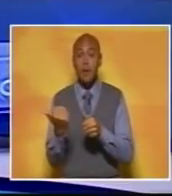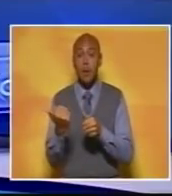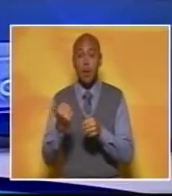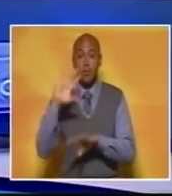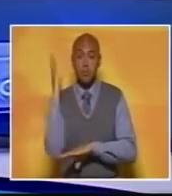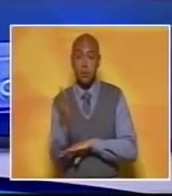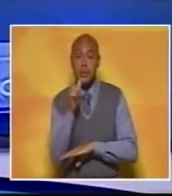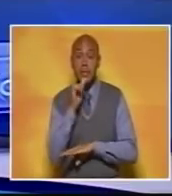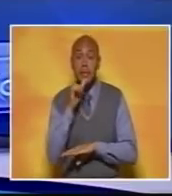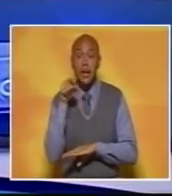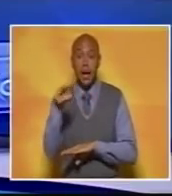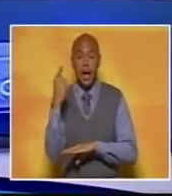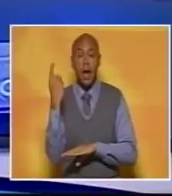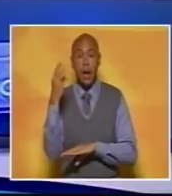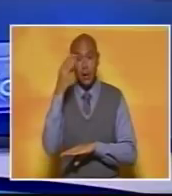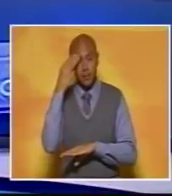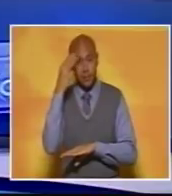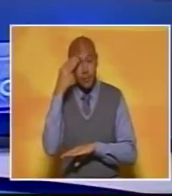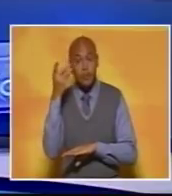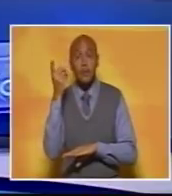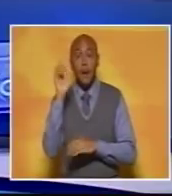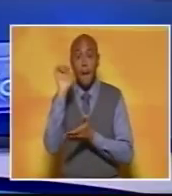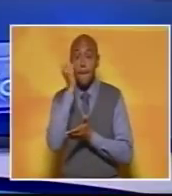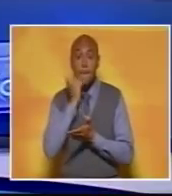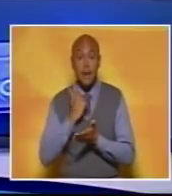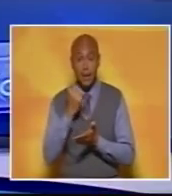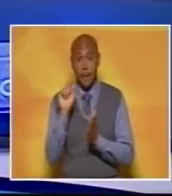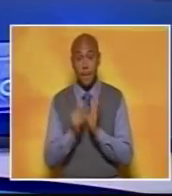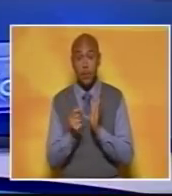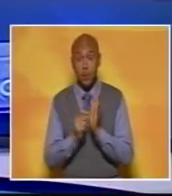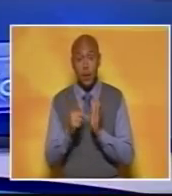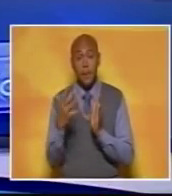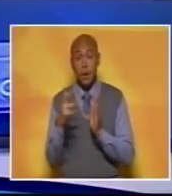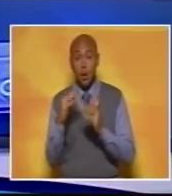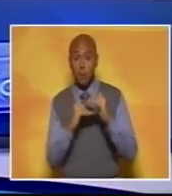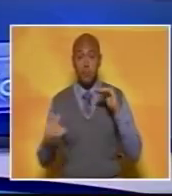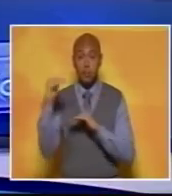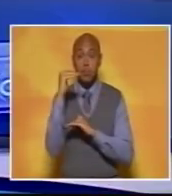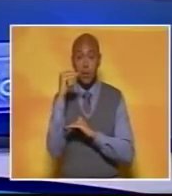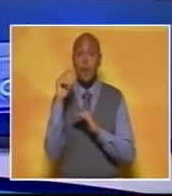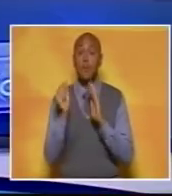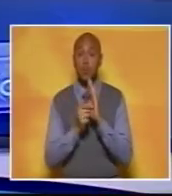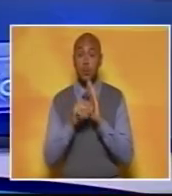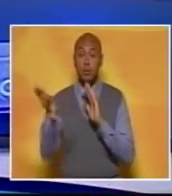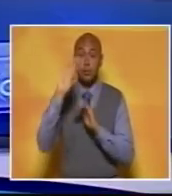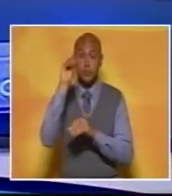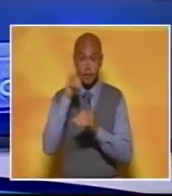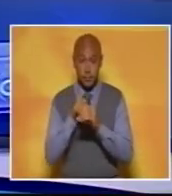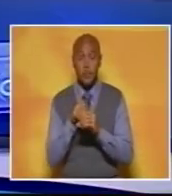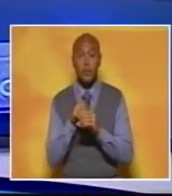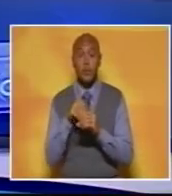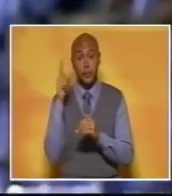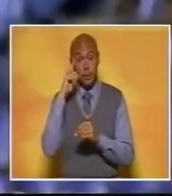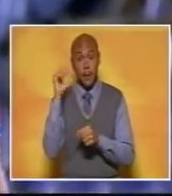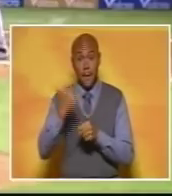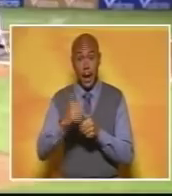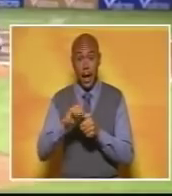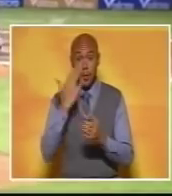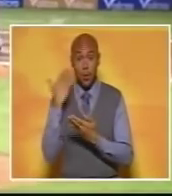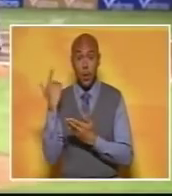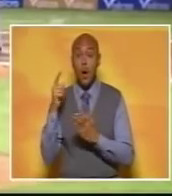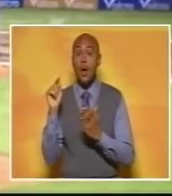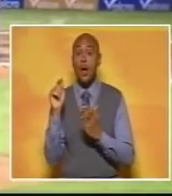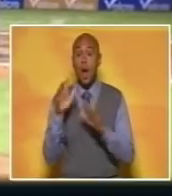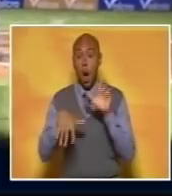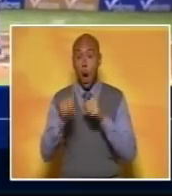oportunidades a Navegantes del Magallanes en Valencia y cerraron su primera semana en primer lugar de la tabla de clasificaciones. Las Águilas del Zulia vencieron